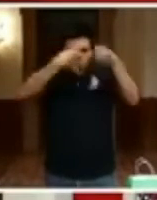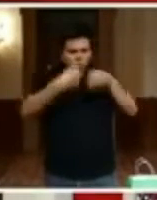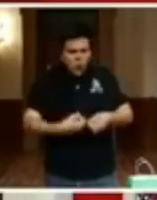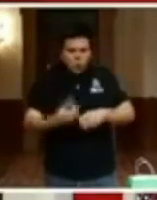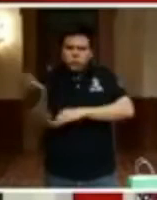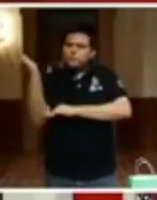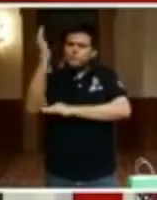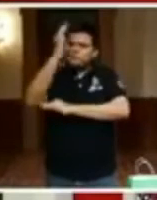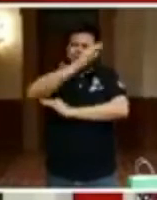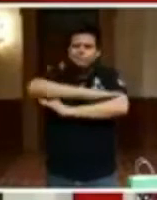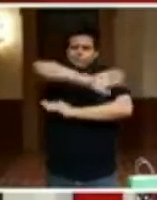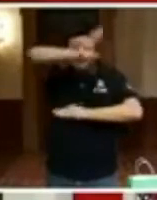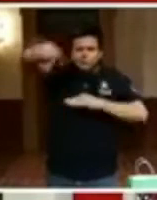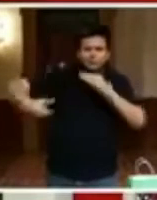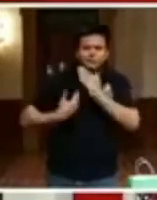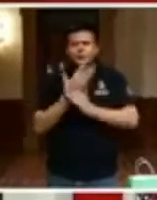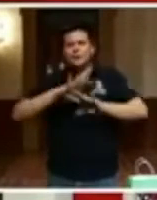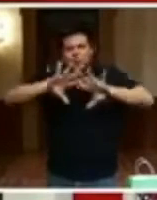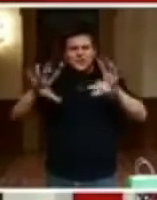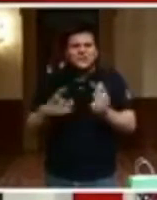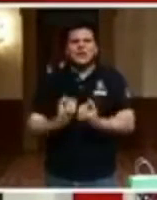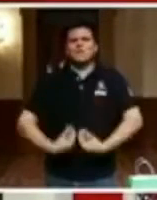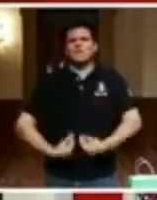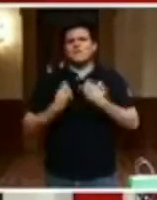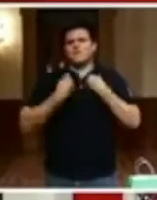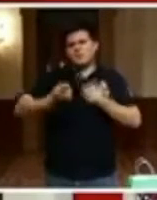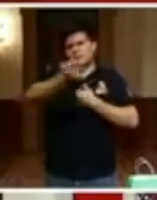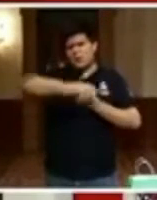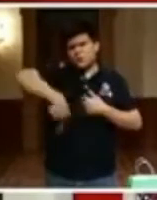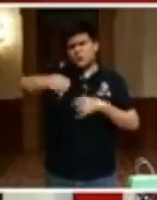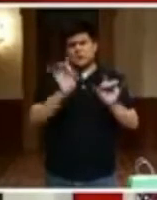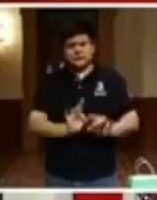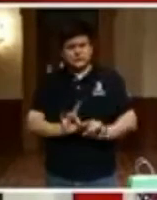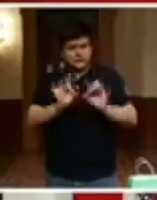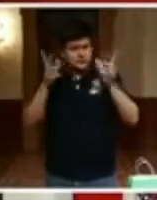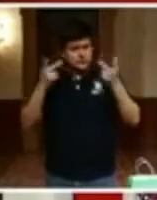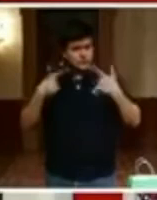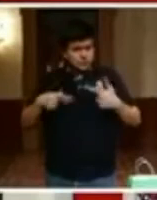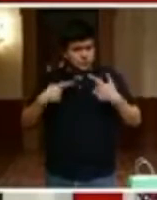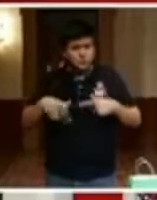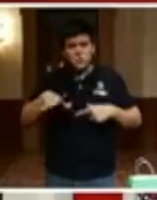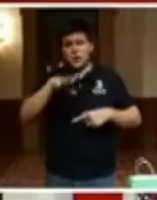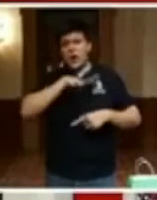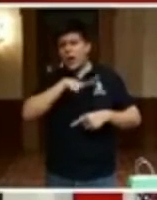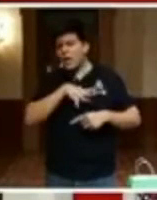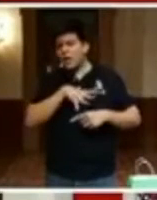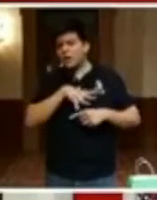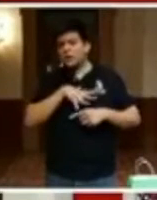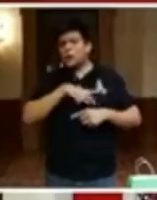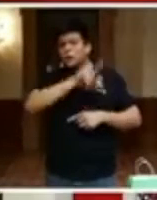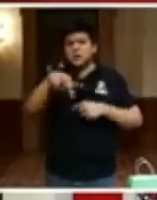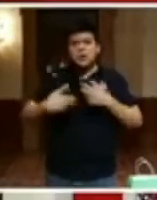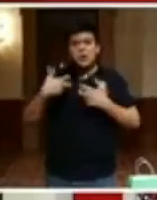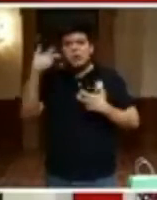la noche trabajando para salvar su vida si alguien tiene alguna queja